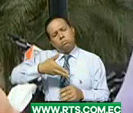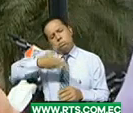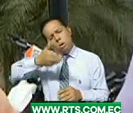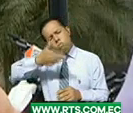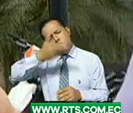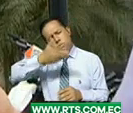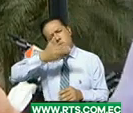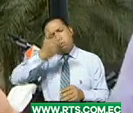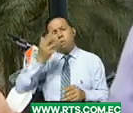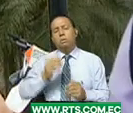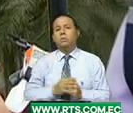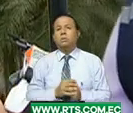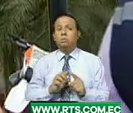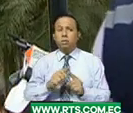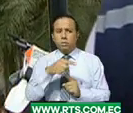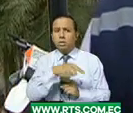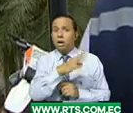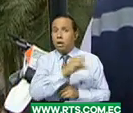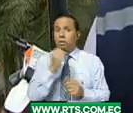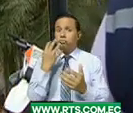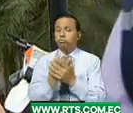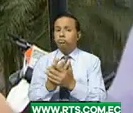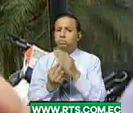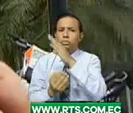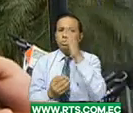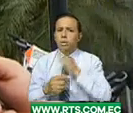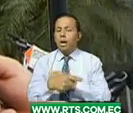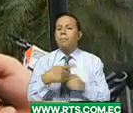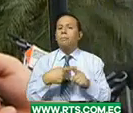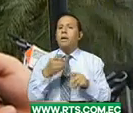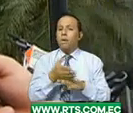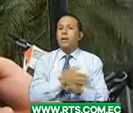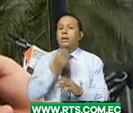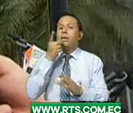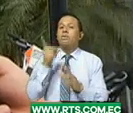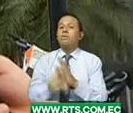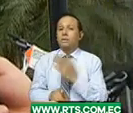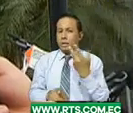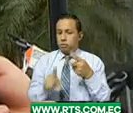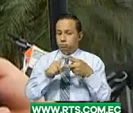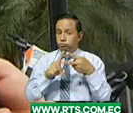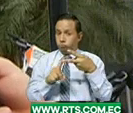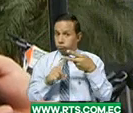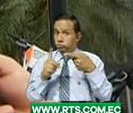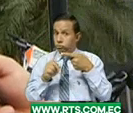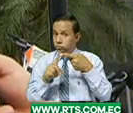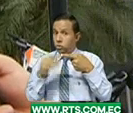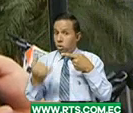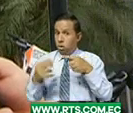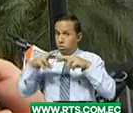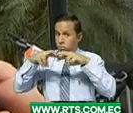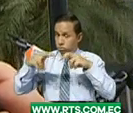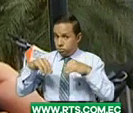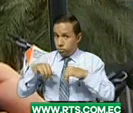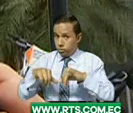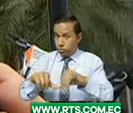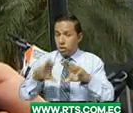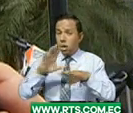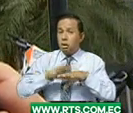que no posee detenciones, pero sí posee 2 procesos. Uno que se está todavía ventilando